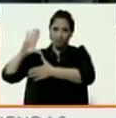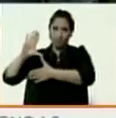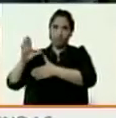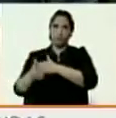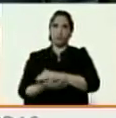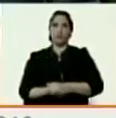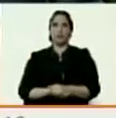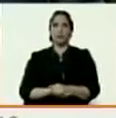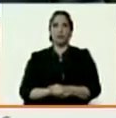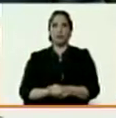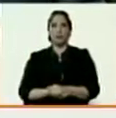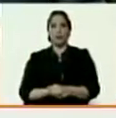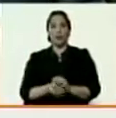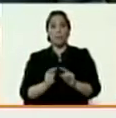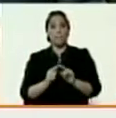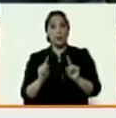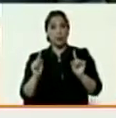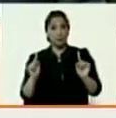Pero